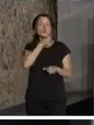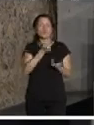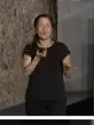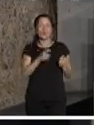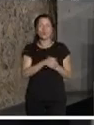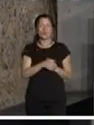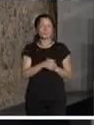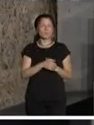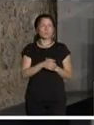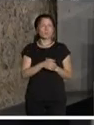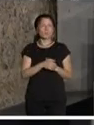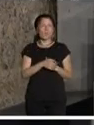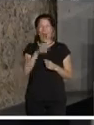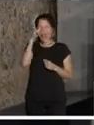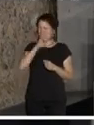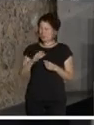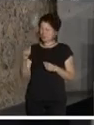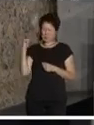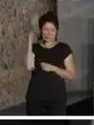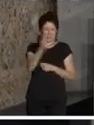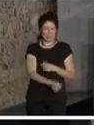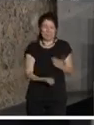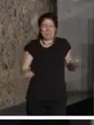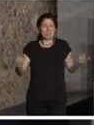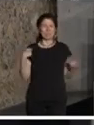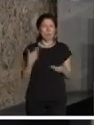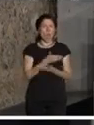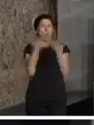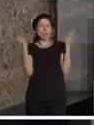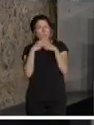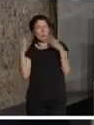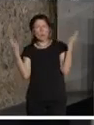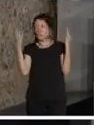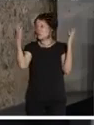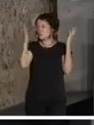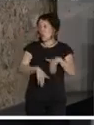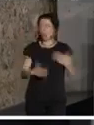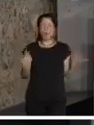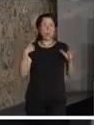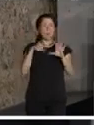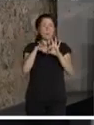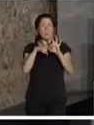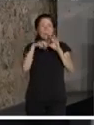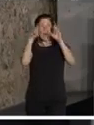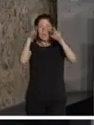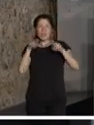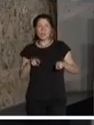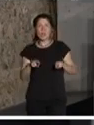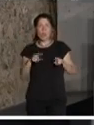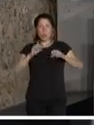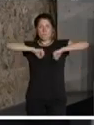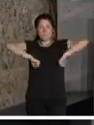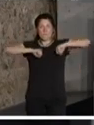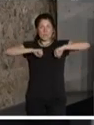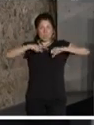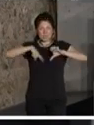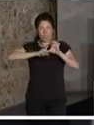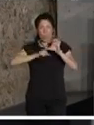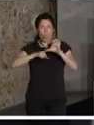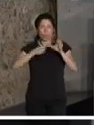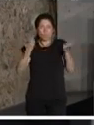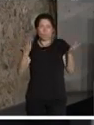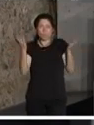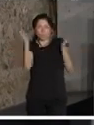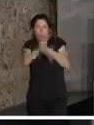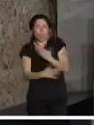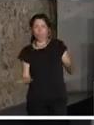psoil durante muchas décadas que no hay oferta pública de plazas en residencias de mayores en extremadura